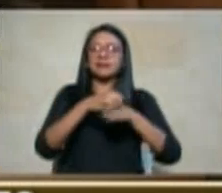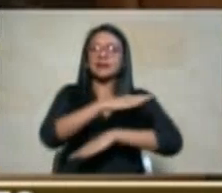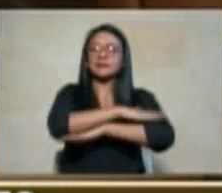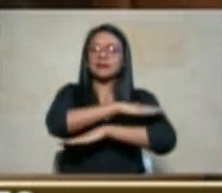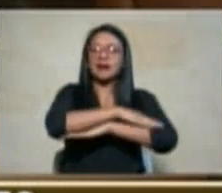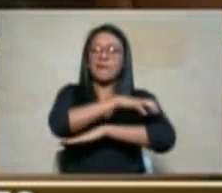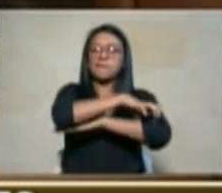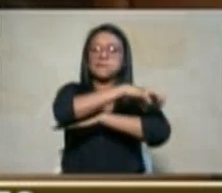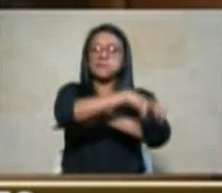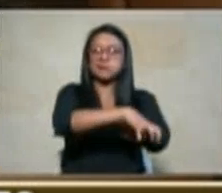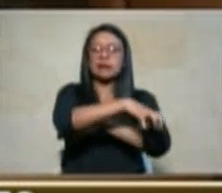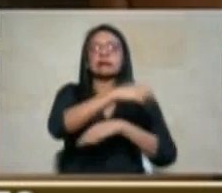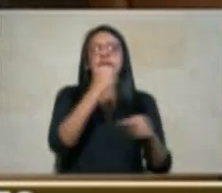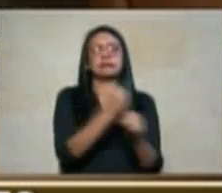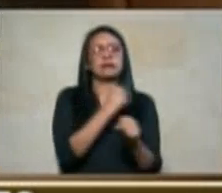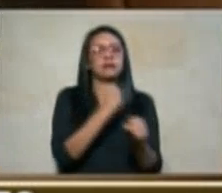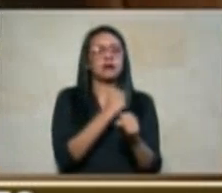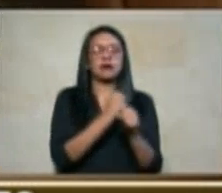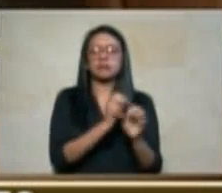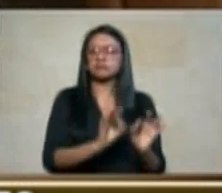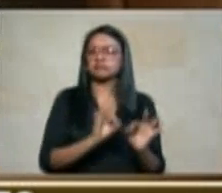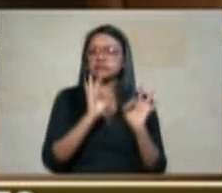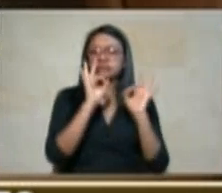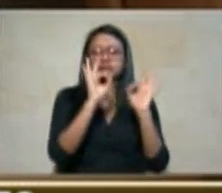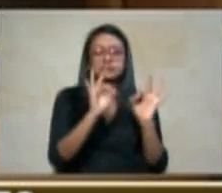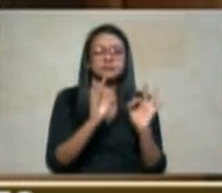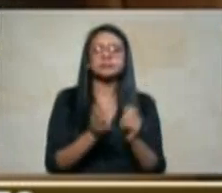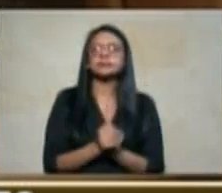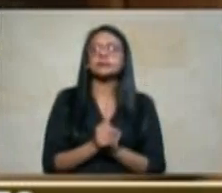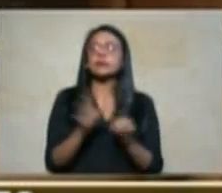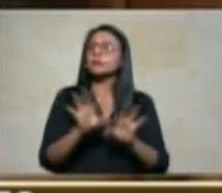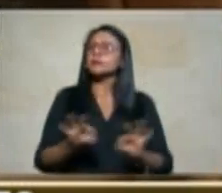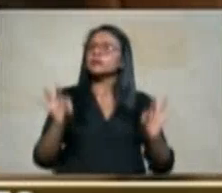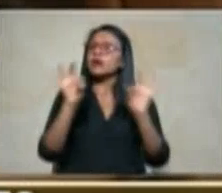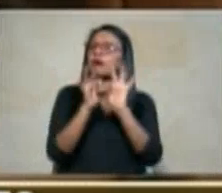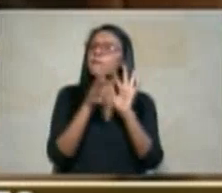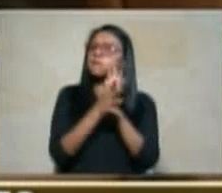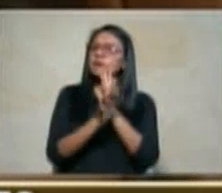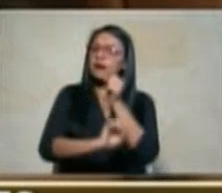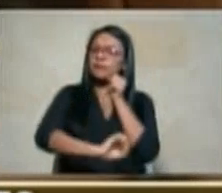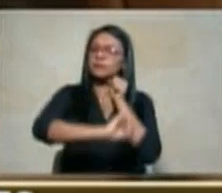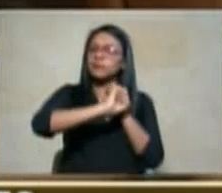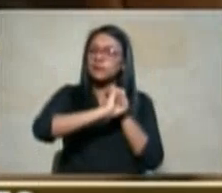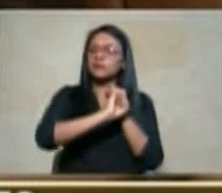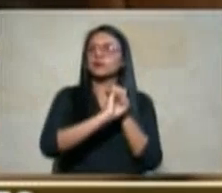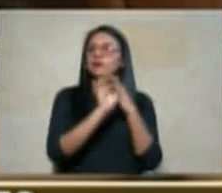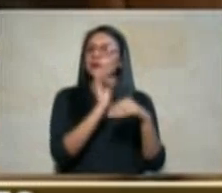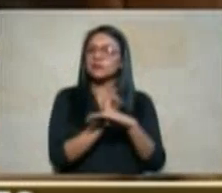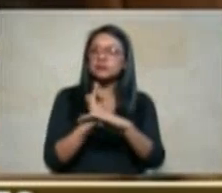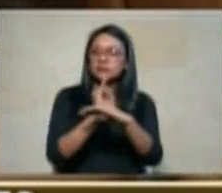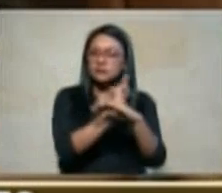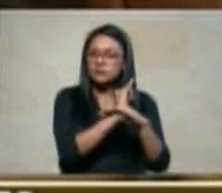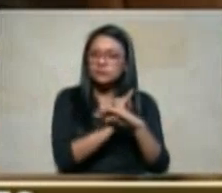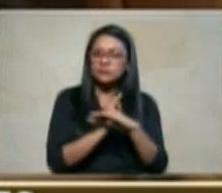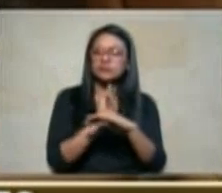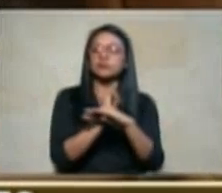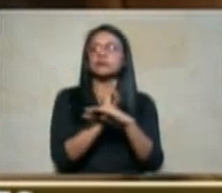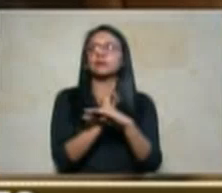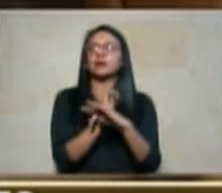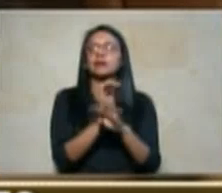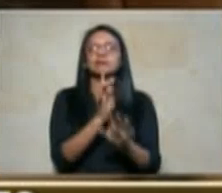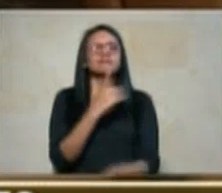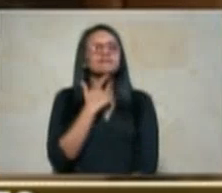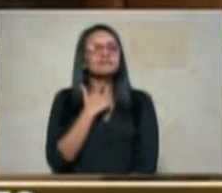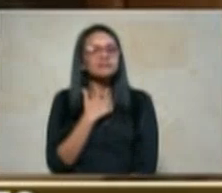nuestros cónsules han hecho un trabajo excelente, pero es muy importante contar con el apoyo de las instituciones.